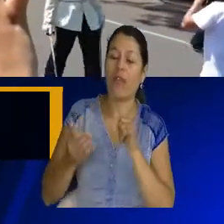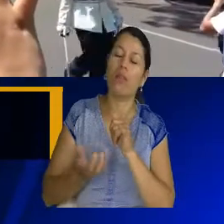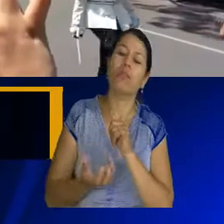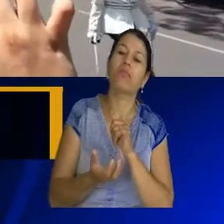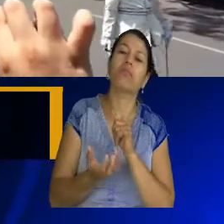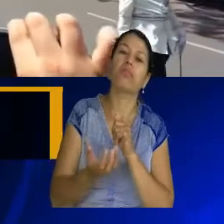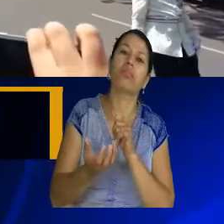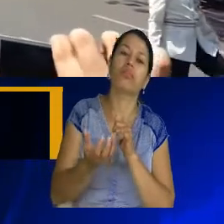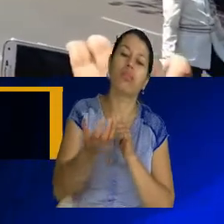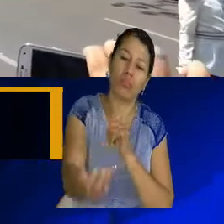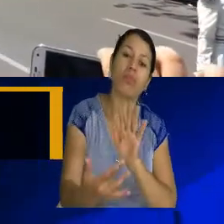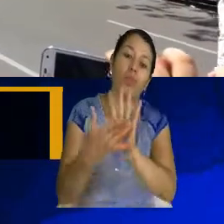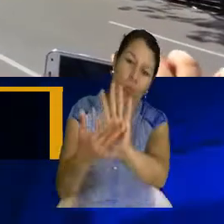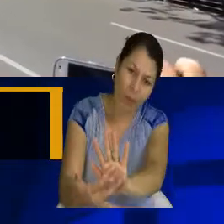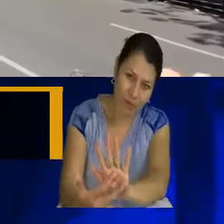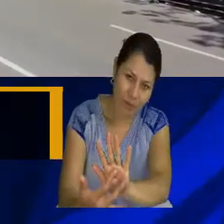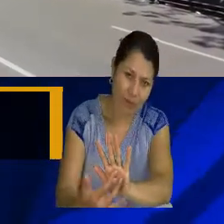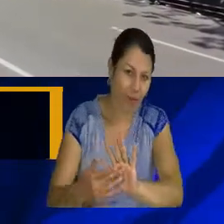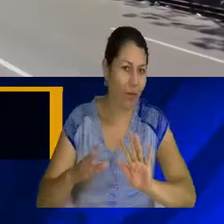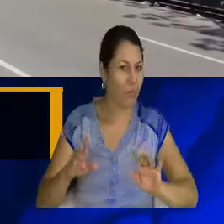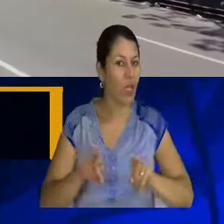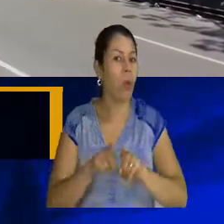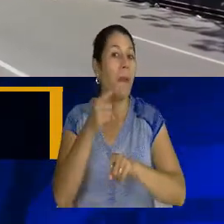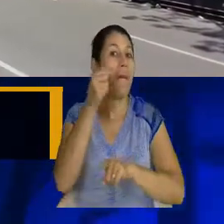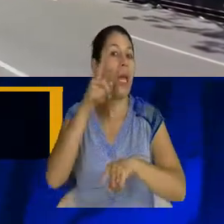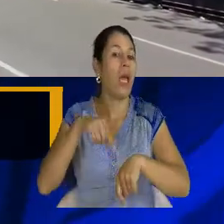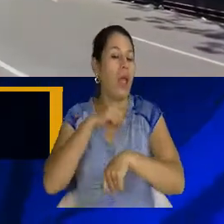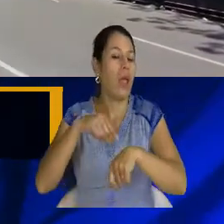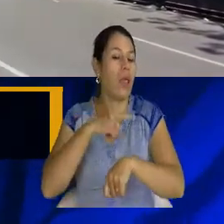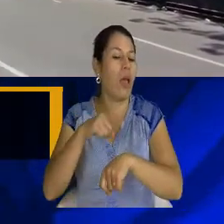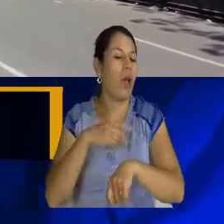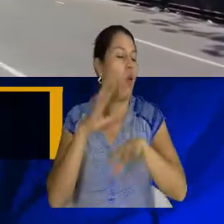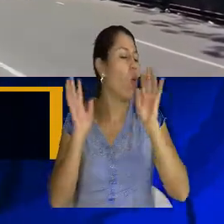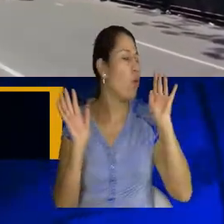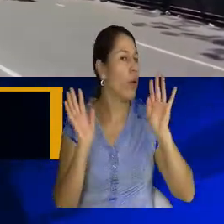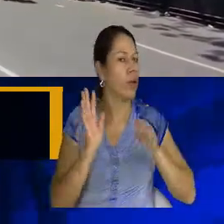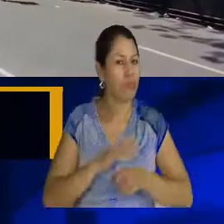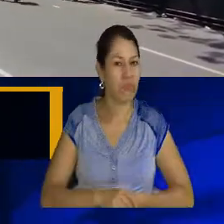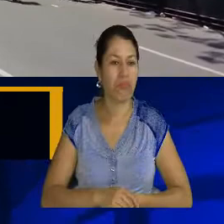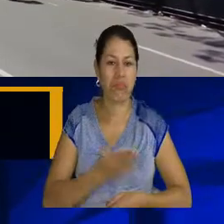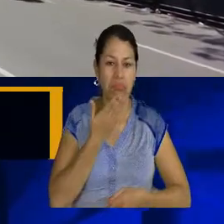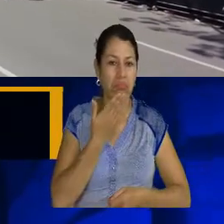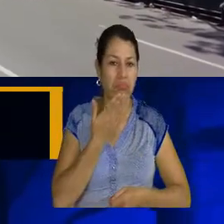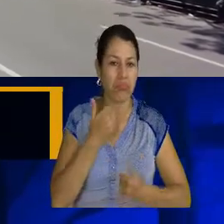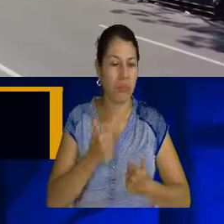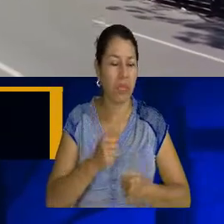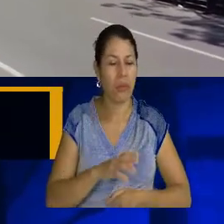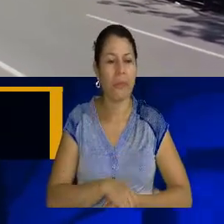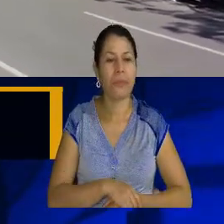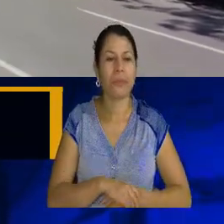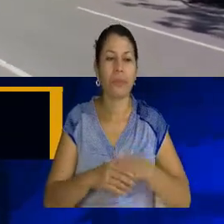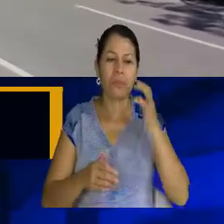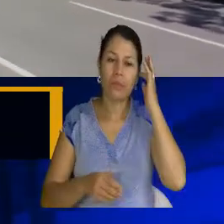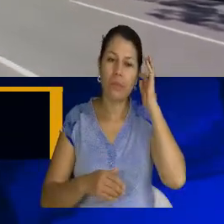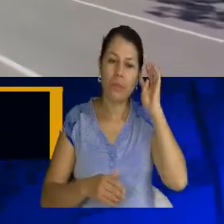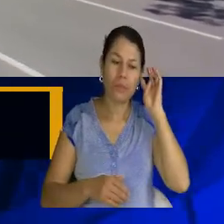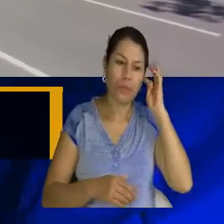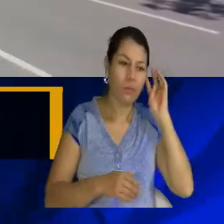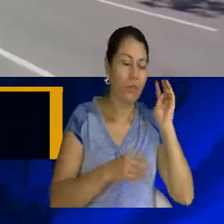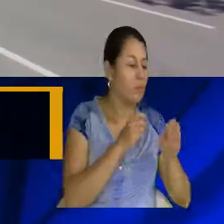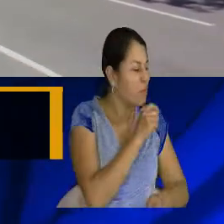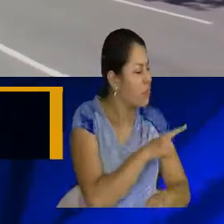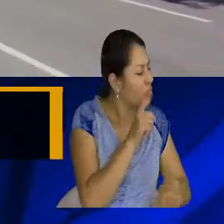media hora ellos pueden hacer su exposición para la demás población. ¿Cuántas horas o cuál sería la duración prevista de